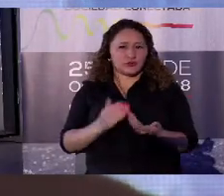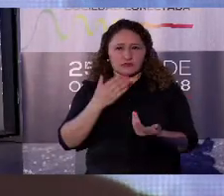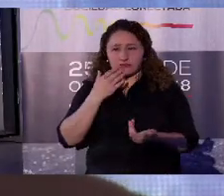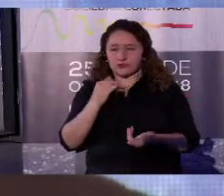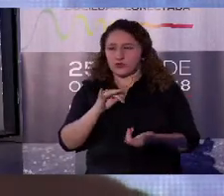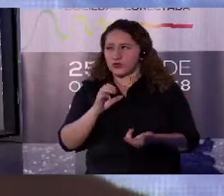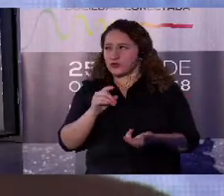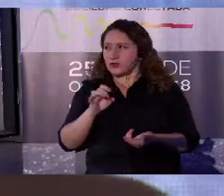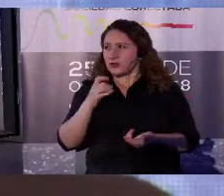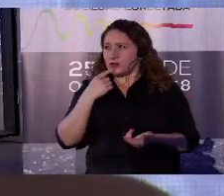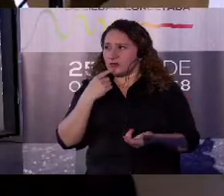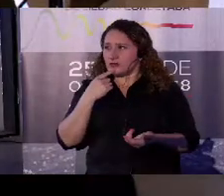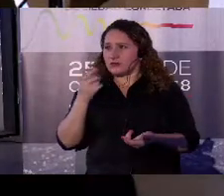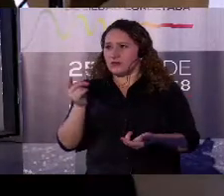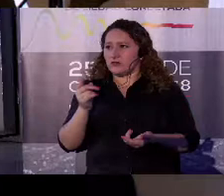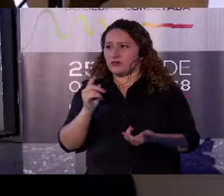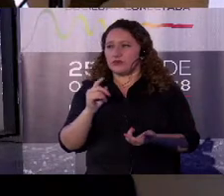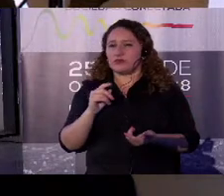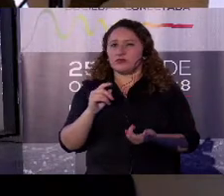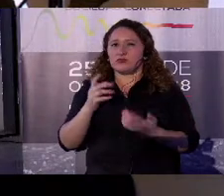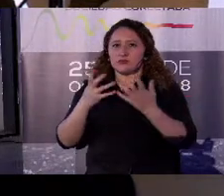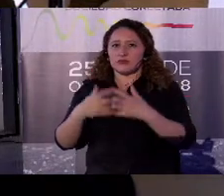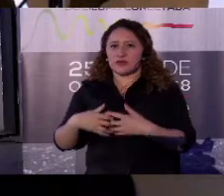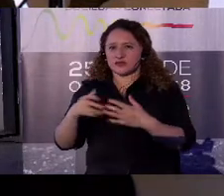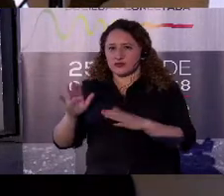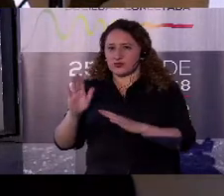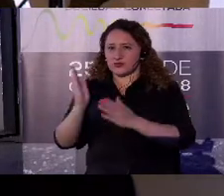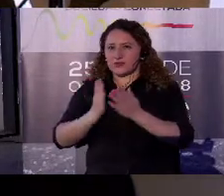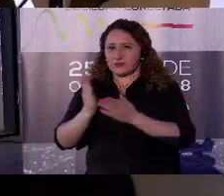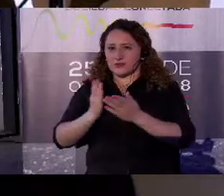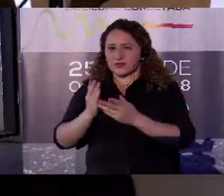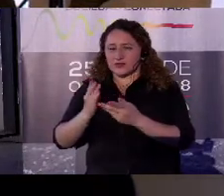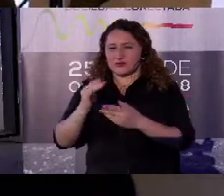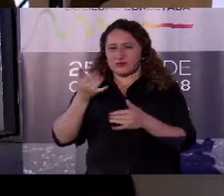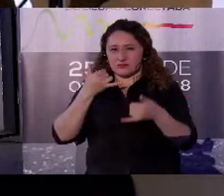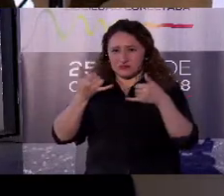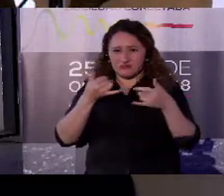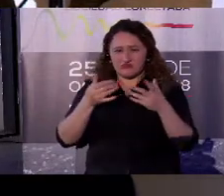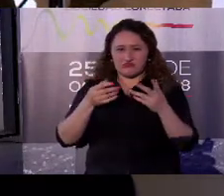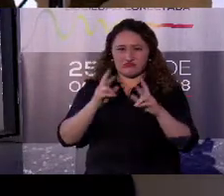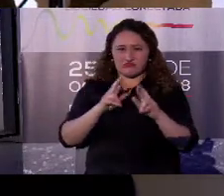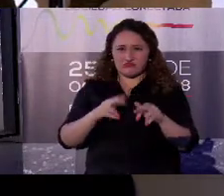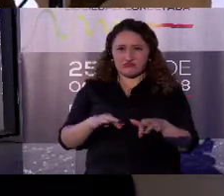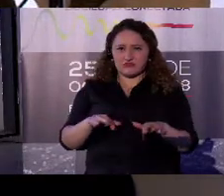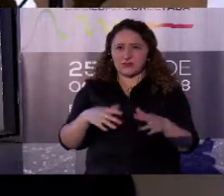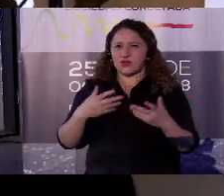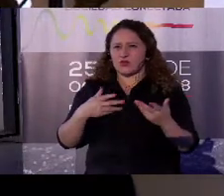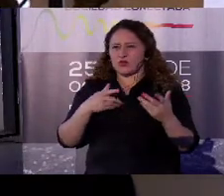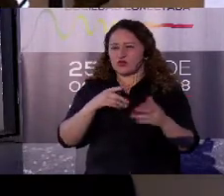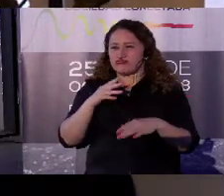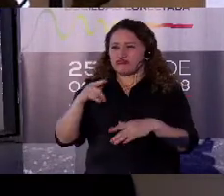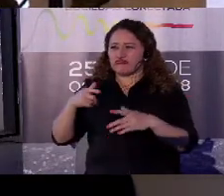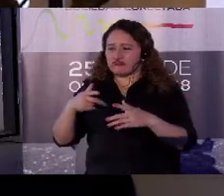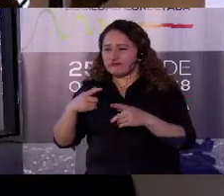cuando hablan ustedes con operadores, ¿qué dicen? ¿Cómo los convencen para que inviertan en